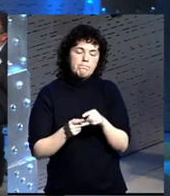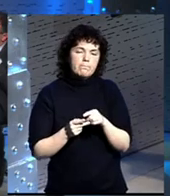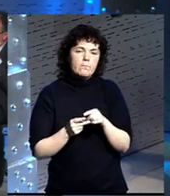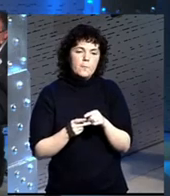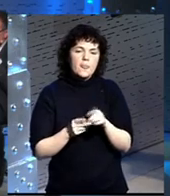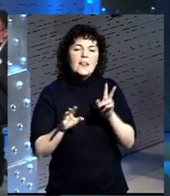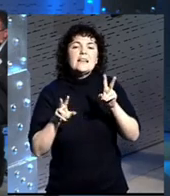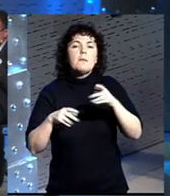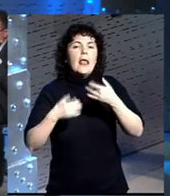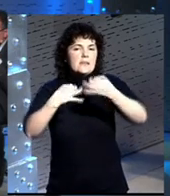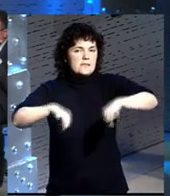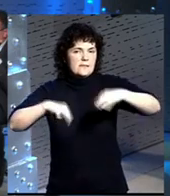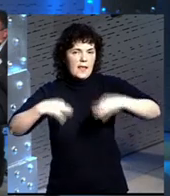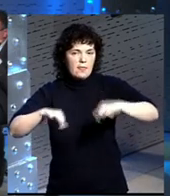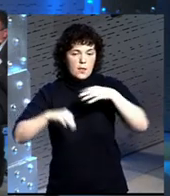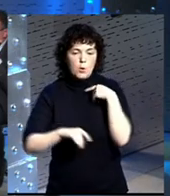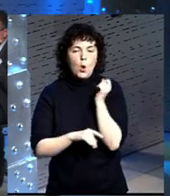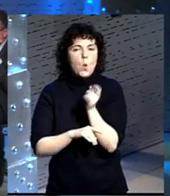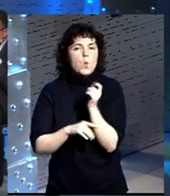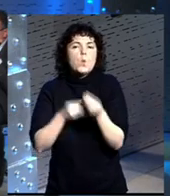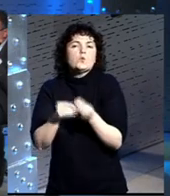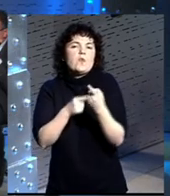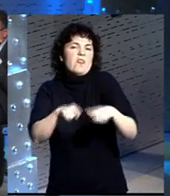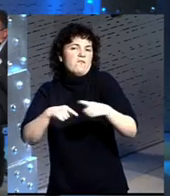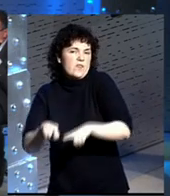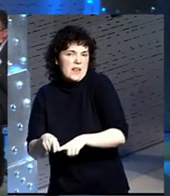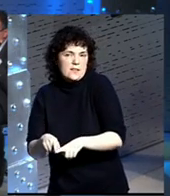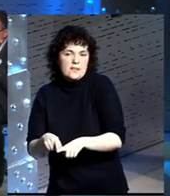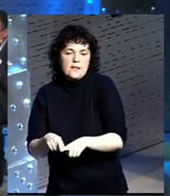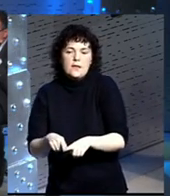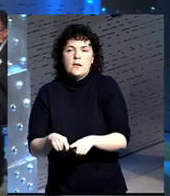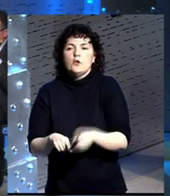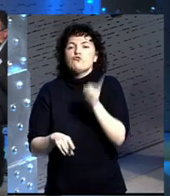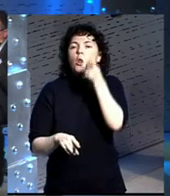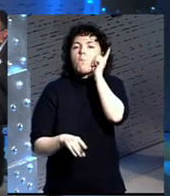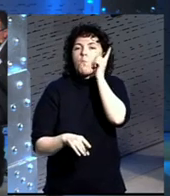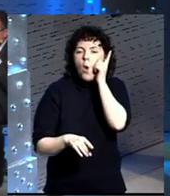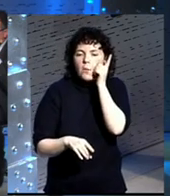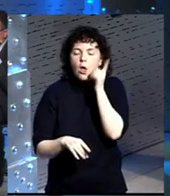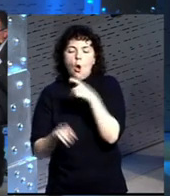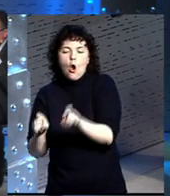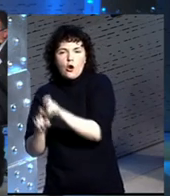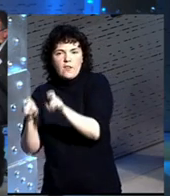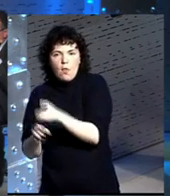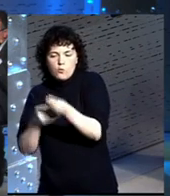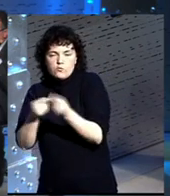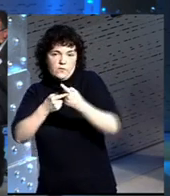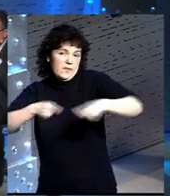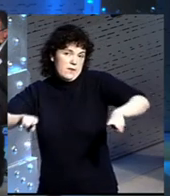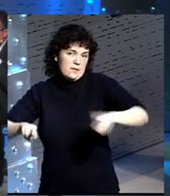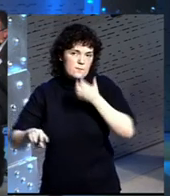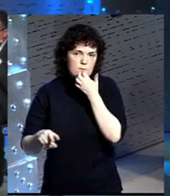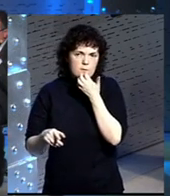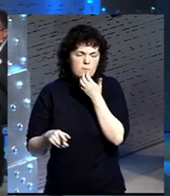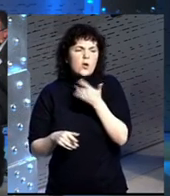esa simplificación por el uso diferente a lo mejor que tenemos cuando estamos solamente con el teléfono móvil o cuando estamos con el ordenador en casa. ¿A